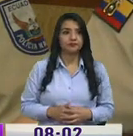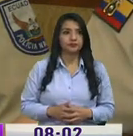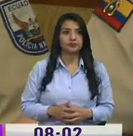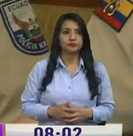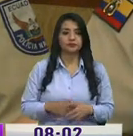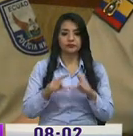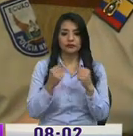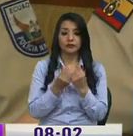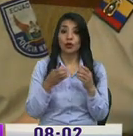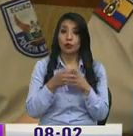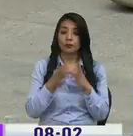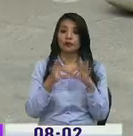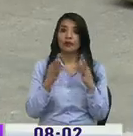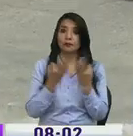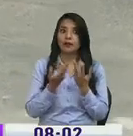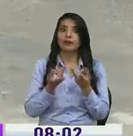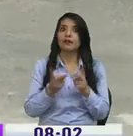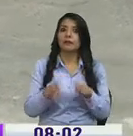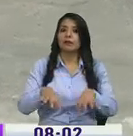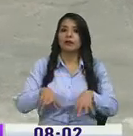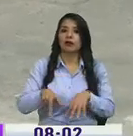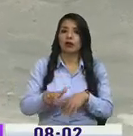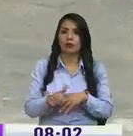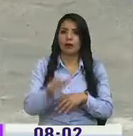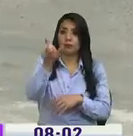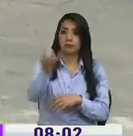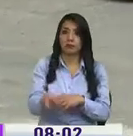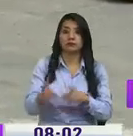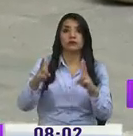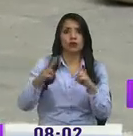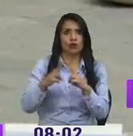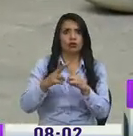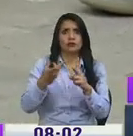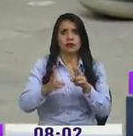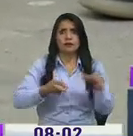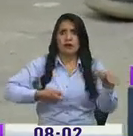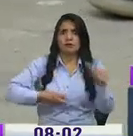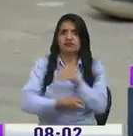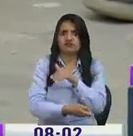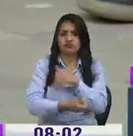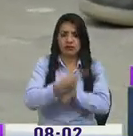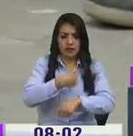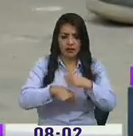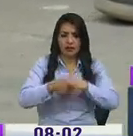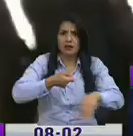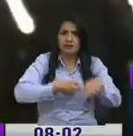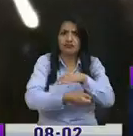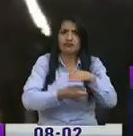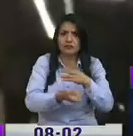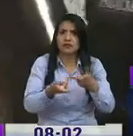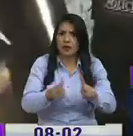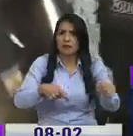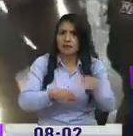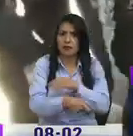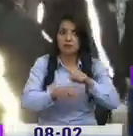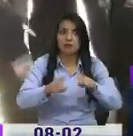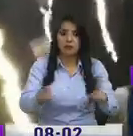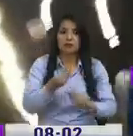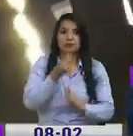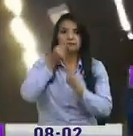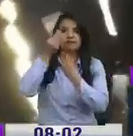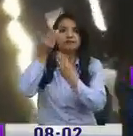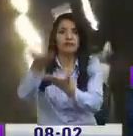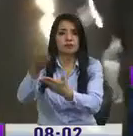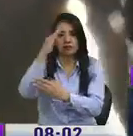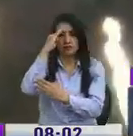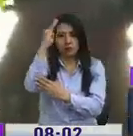delinquir y a la vez son familiares. Un conocido del fallecido también fue atacado, presentaba dos heridas de arma blanca. Su colaboración fue clave para ir por los